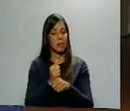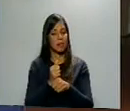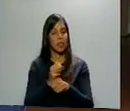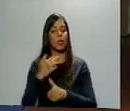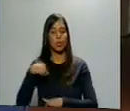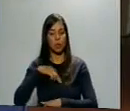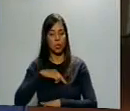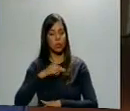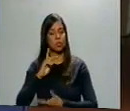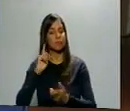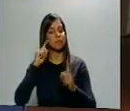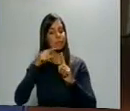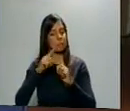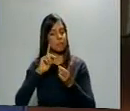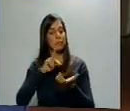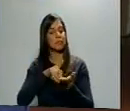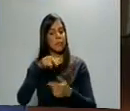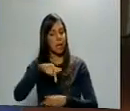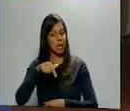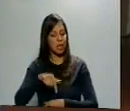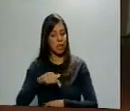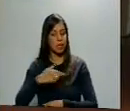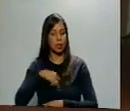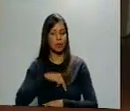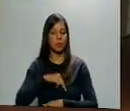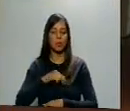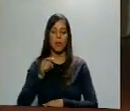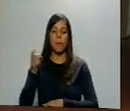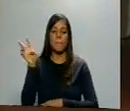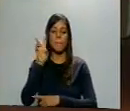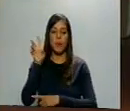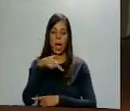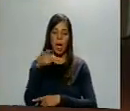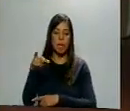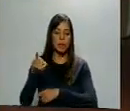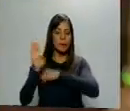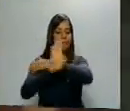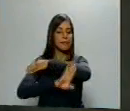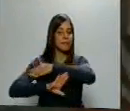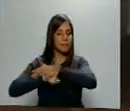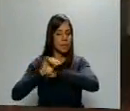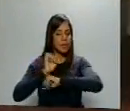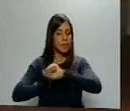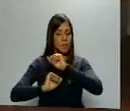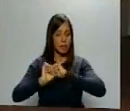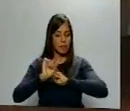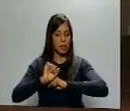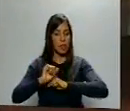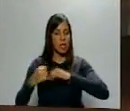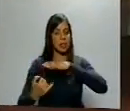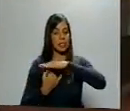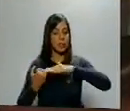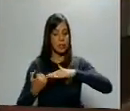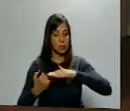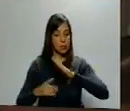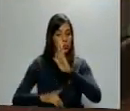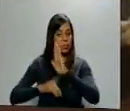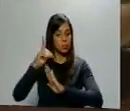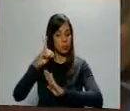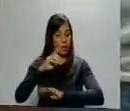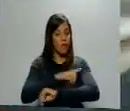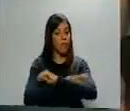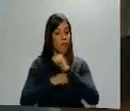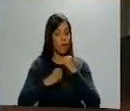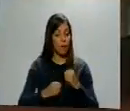nuestra presencia aquí para defender nuestra patria y para fortalecer nuestras instituciones y algo de lo que